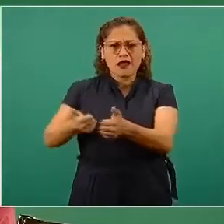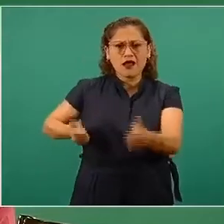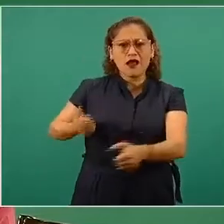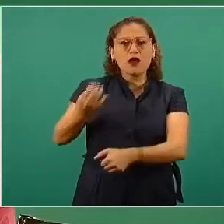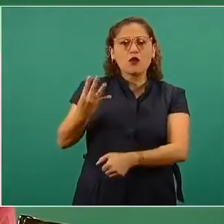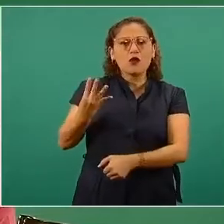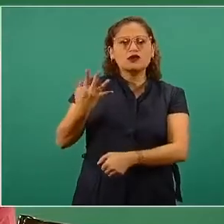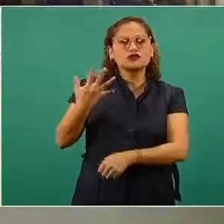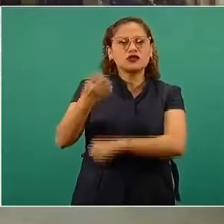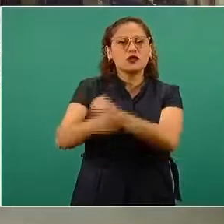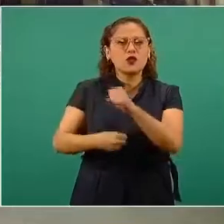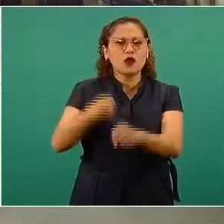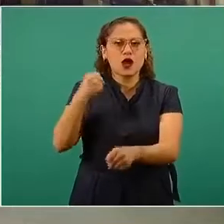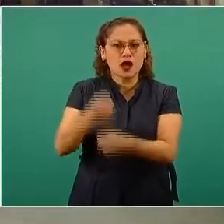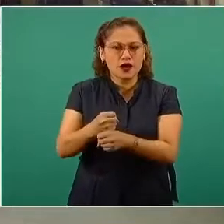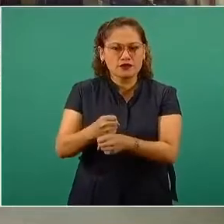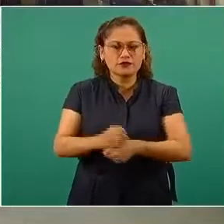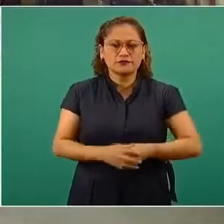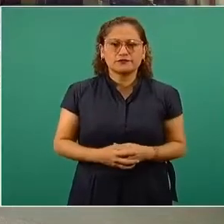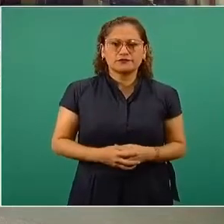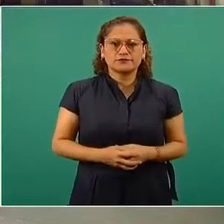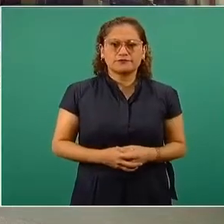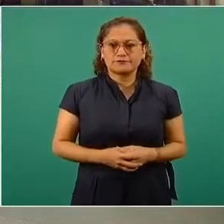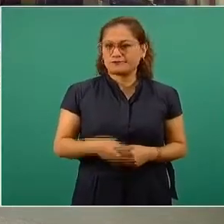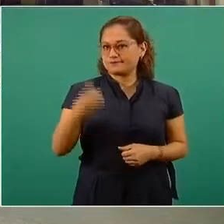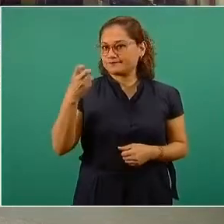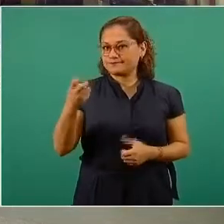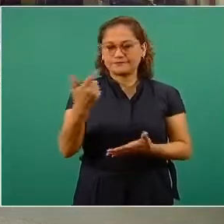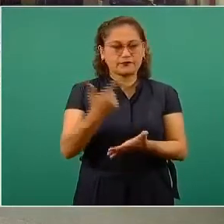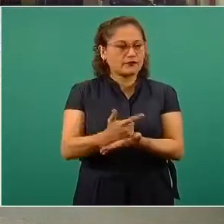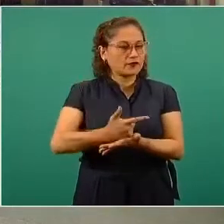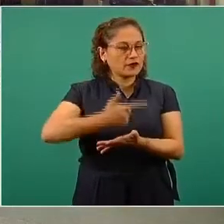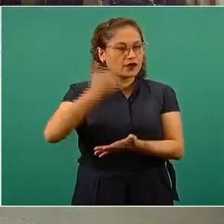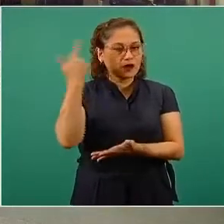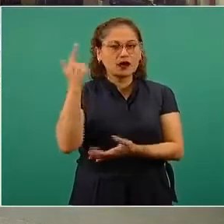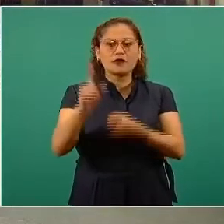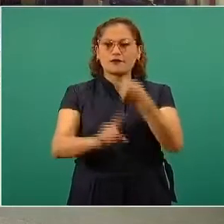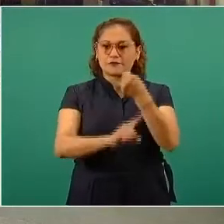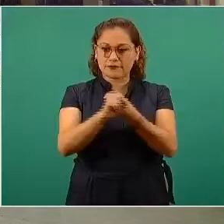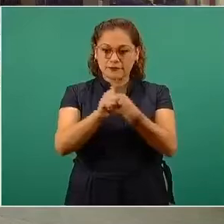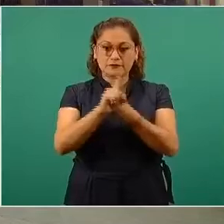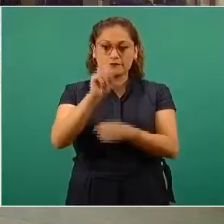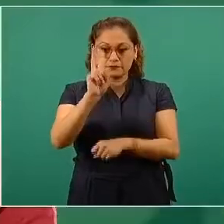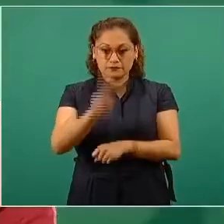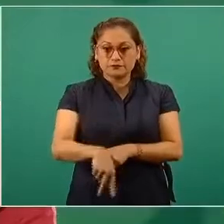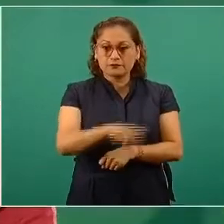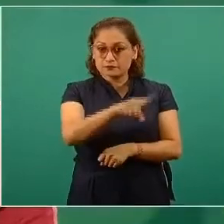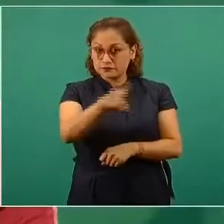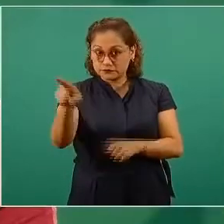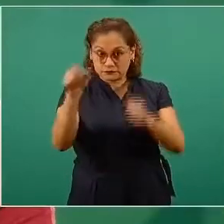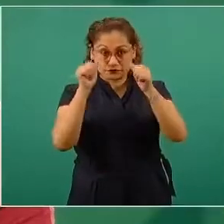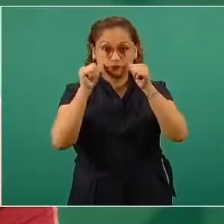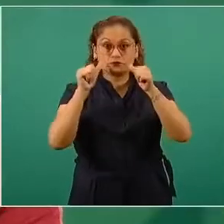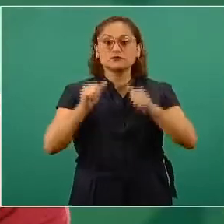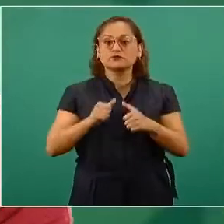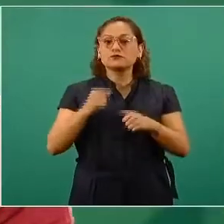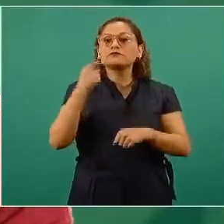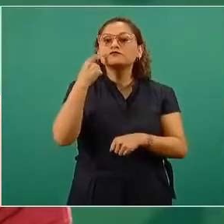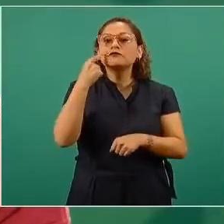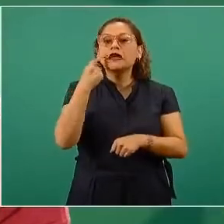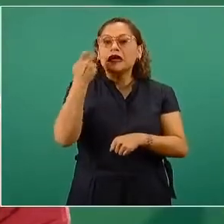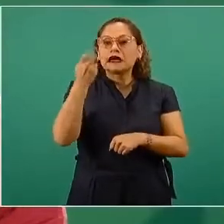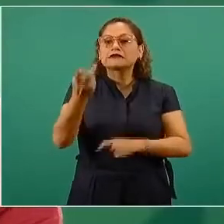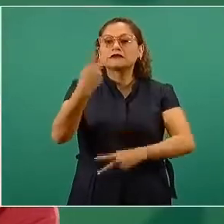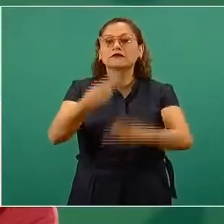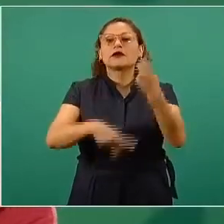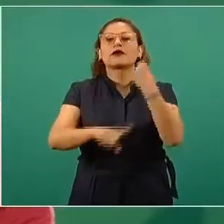¿Y esto qué daño le ocasionó a la... Esto es un daño muy grande y además para todas y todos, es un daño para las